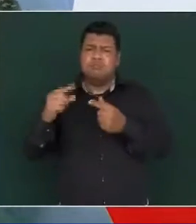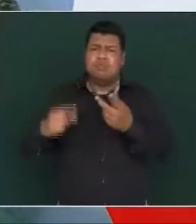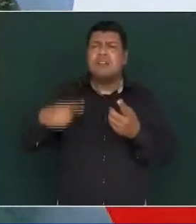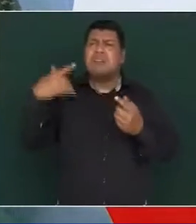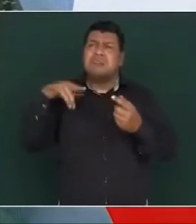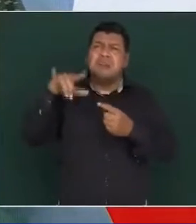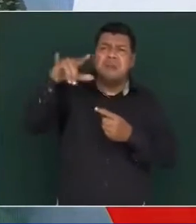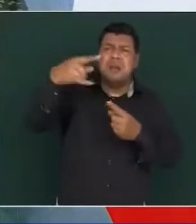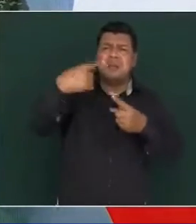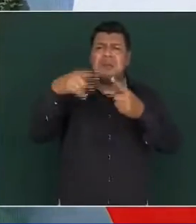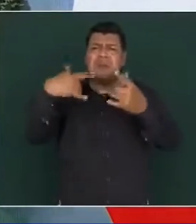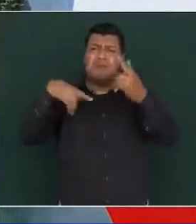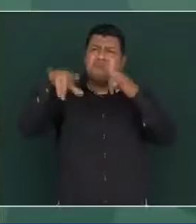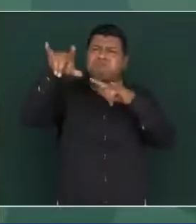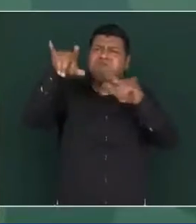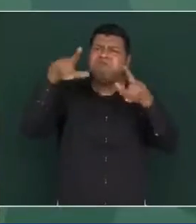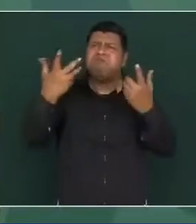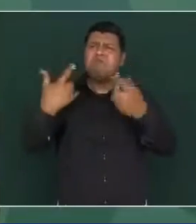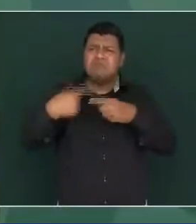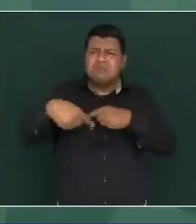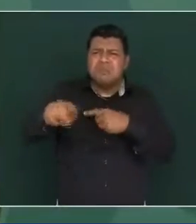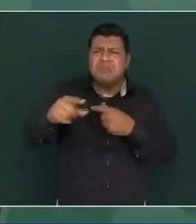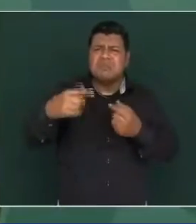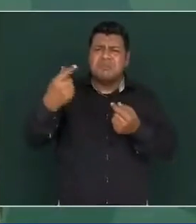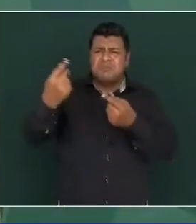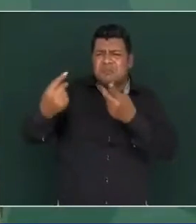requiere para su vida y operación.